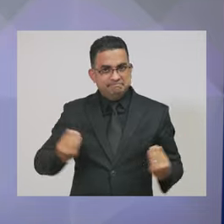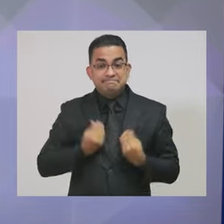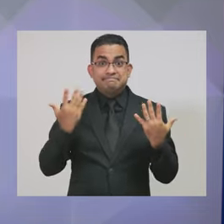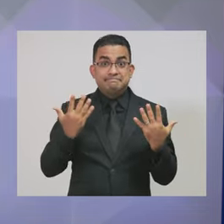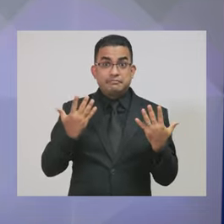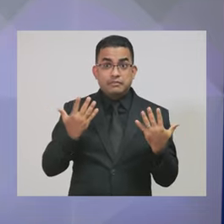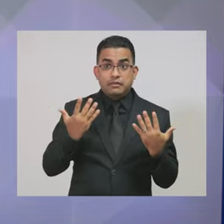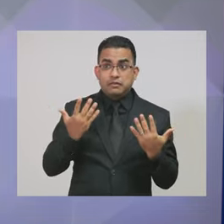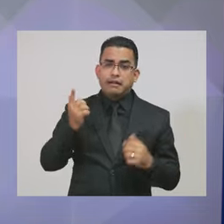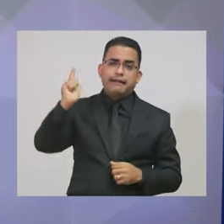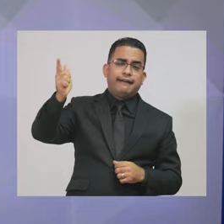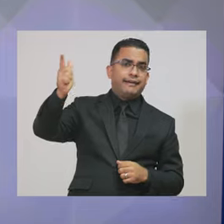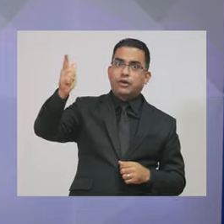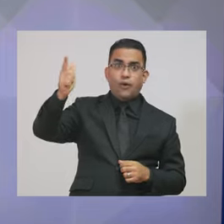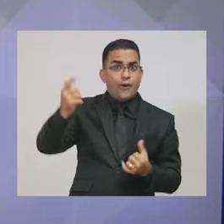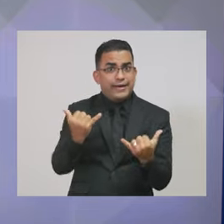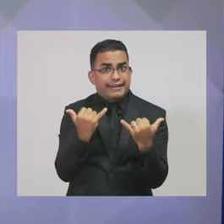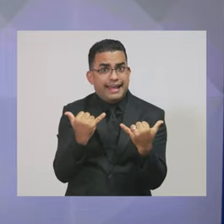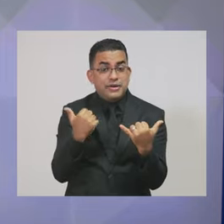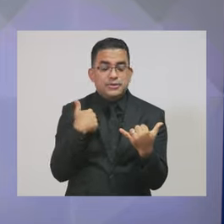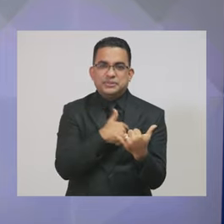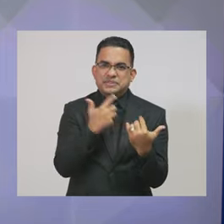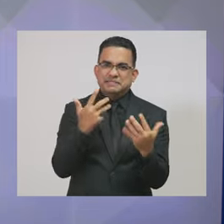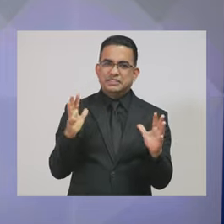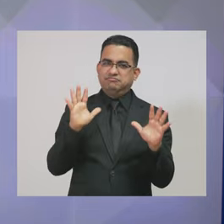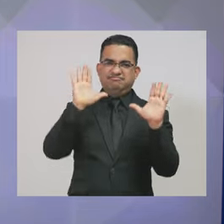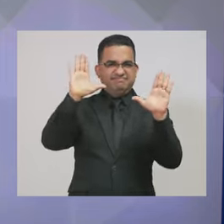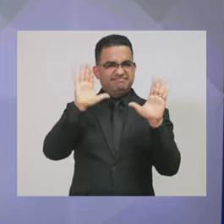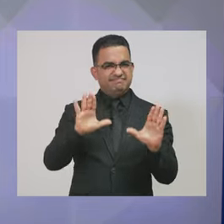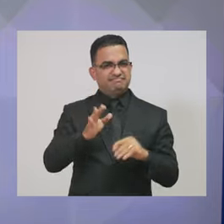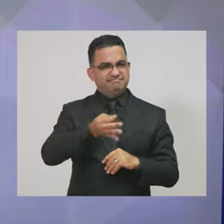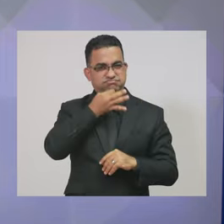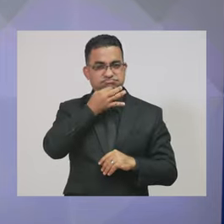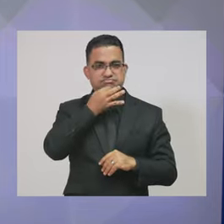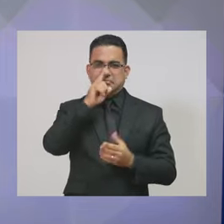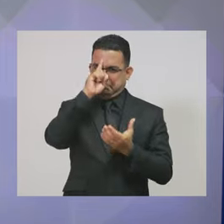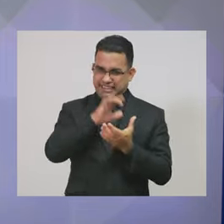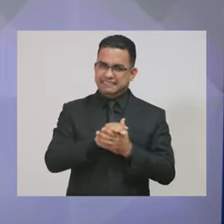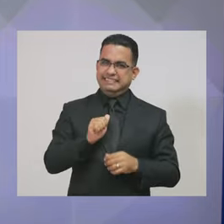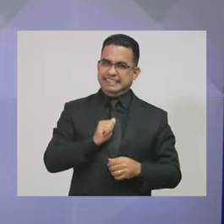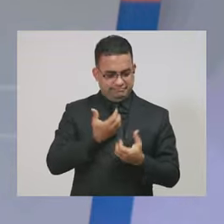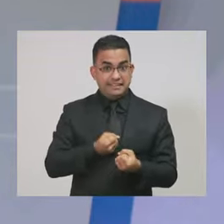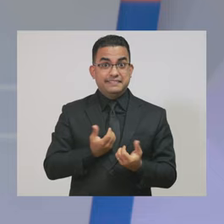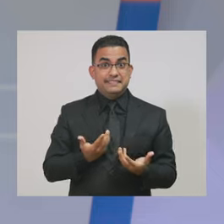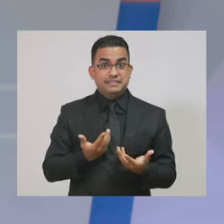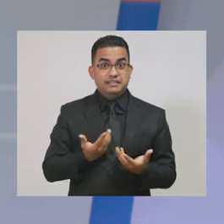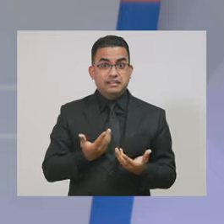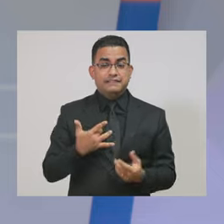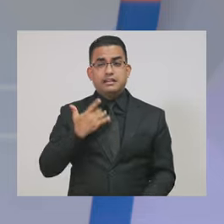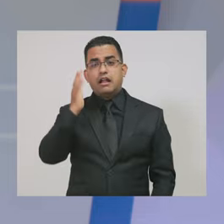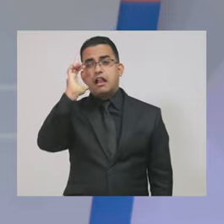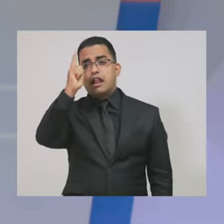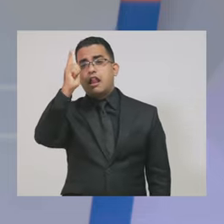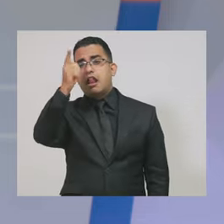felices no hay otro momento que ahora somos grandes sobresalientes y llegó la hora de creer nuestro sonaba